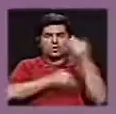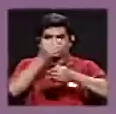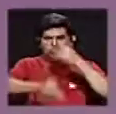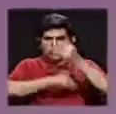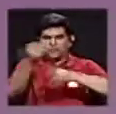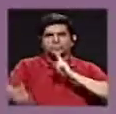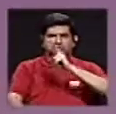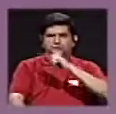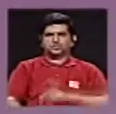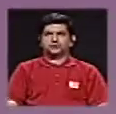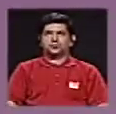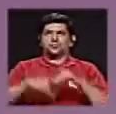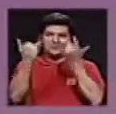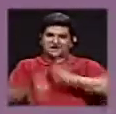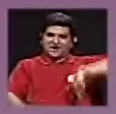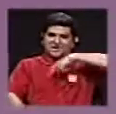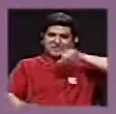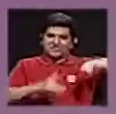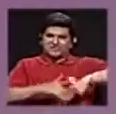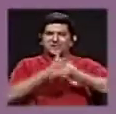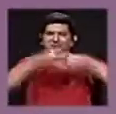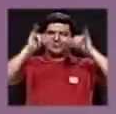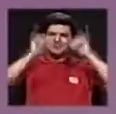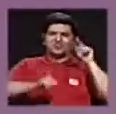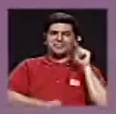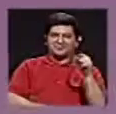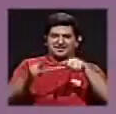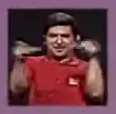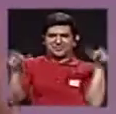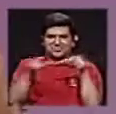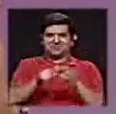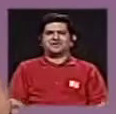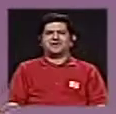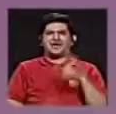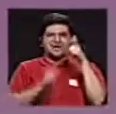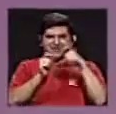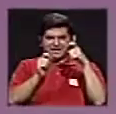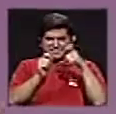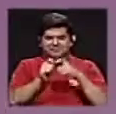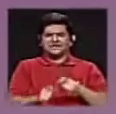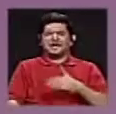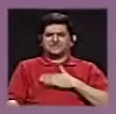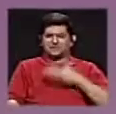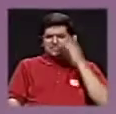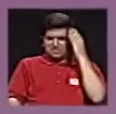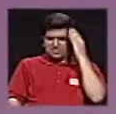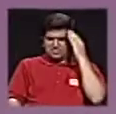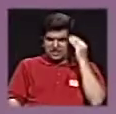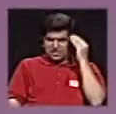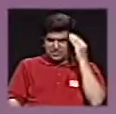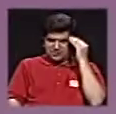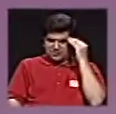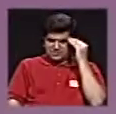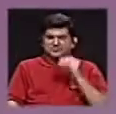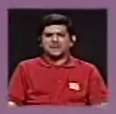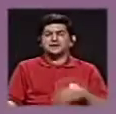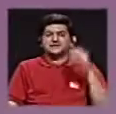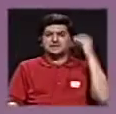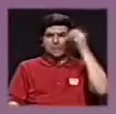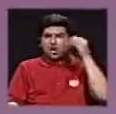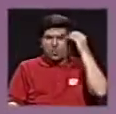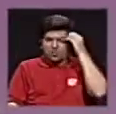verdad una vez que nosotros ingresamos nos mantenemos ahí una precisión muy mía eso tengo que decir es que este proceso no se dio digamos